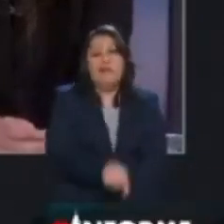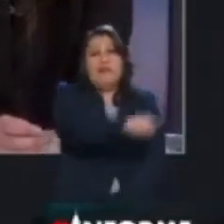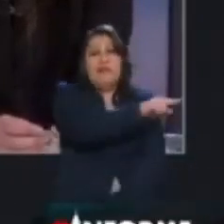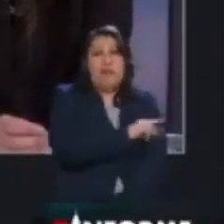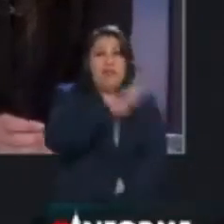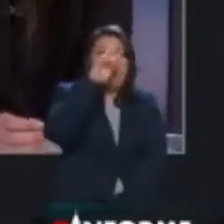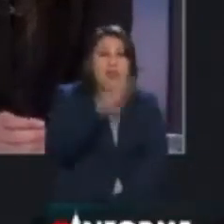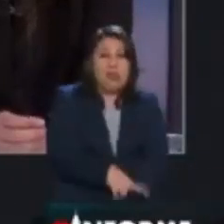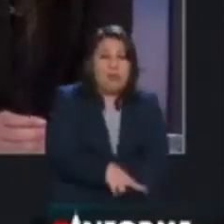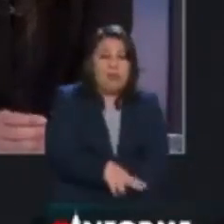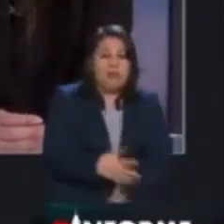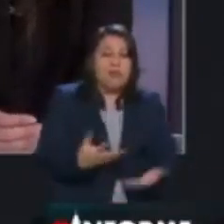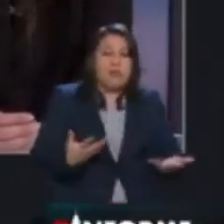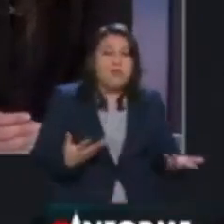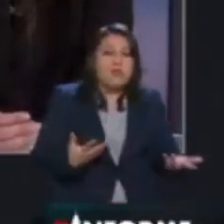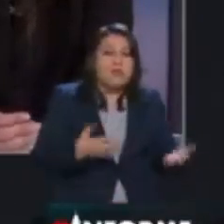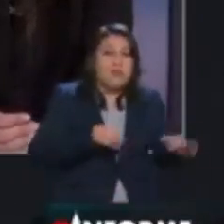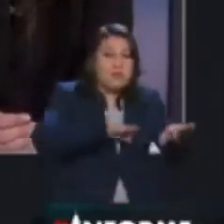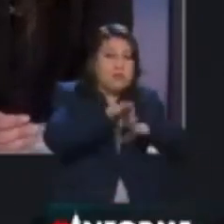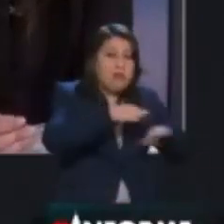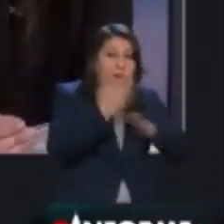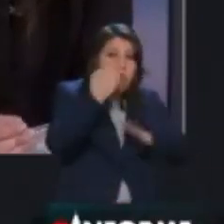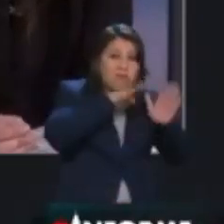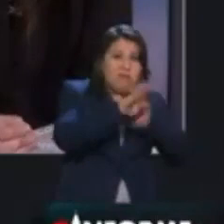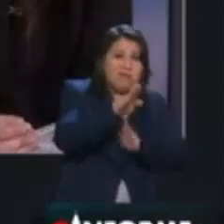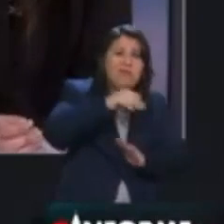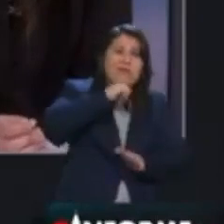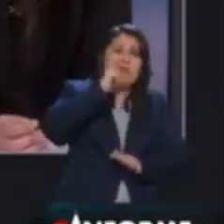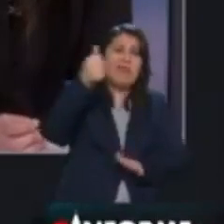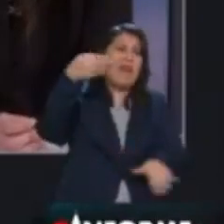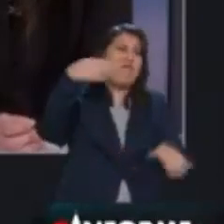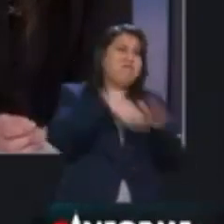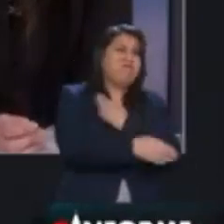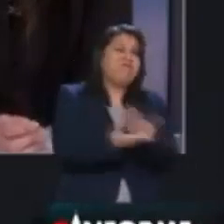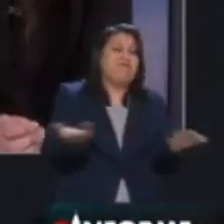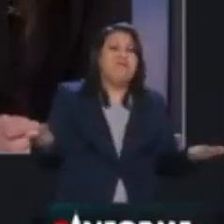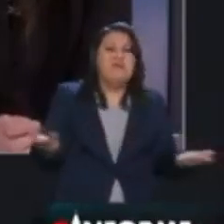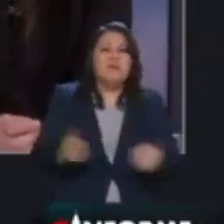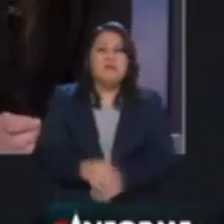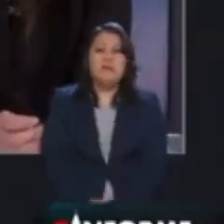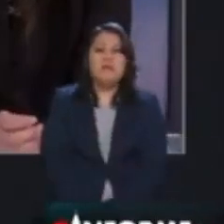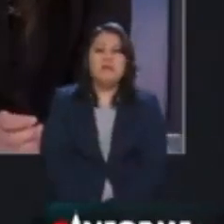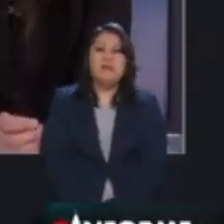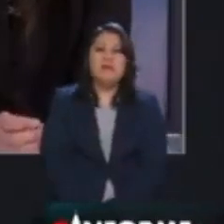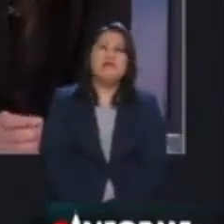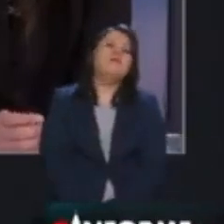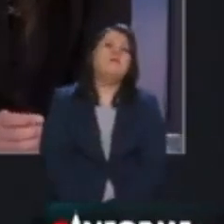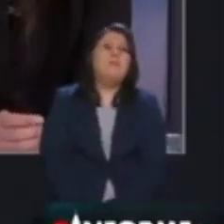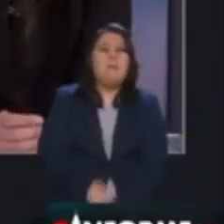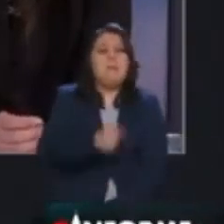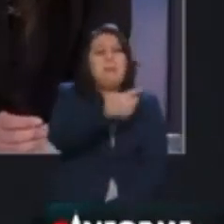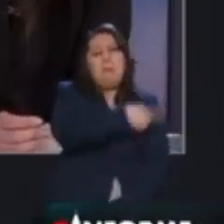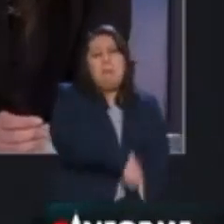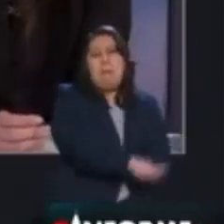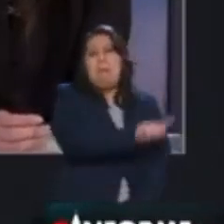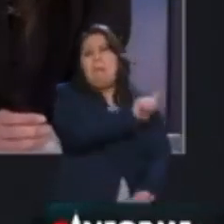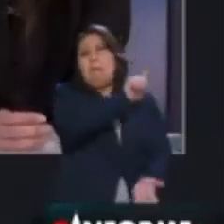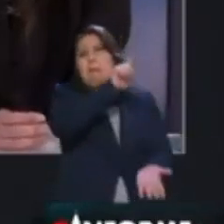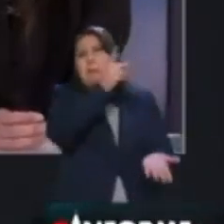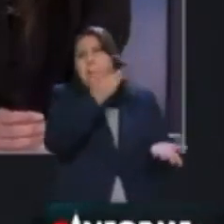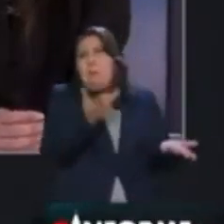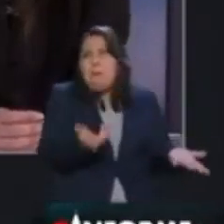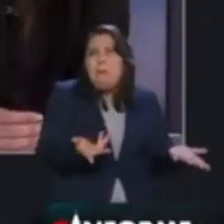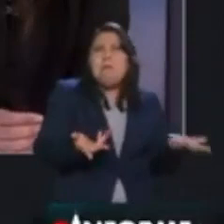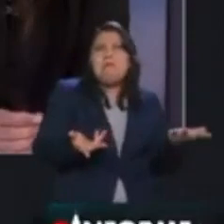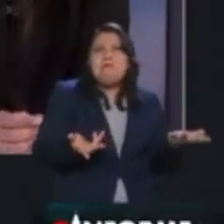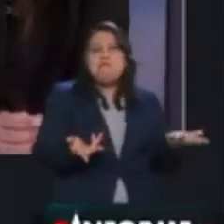¿no? Le daban aparente supuesto. El problema que yo veo ahí, Juan, es que justamente esto, o sea, porque de alguna forma pues sí legalizaron